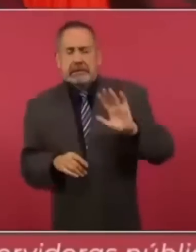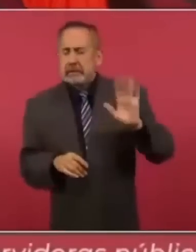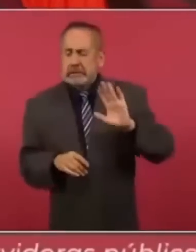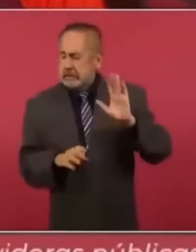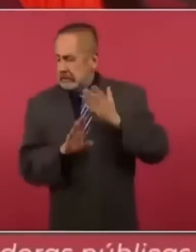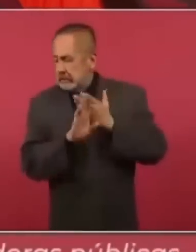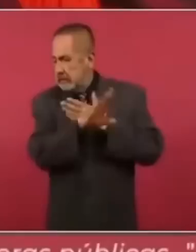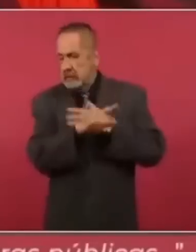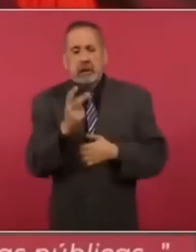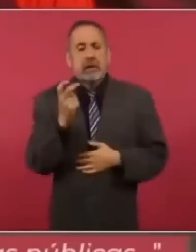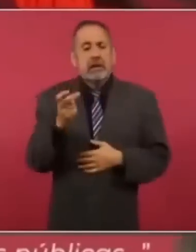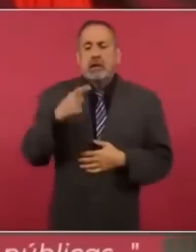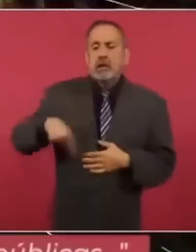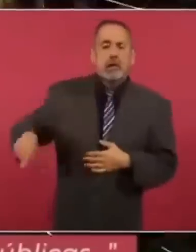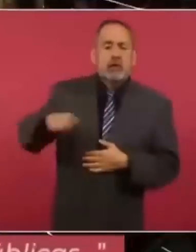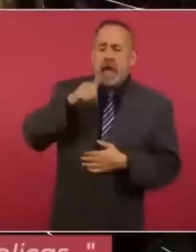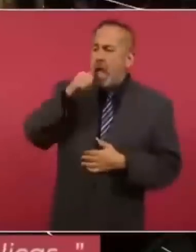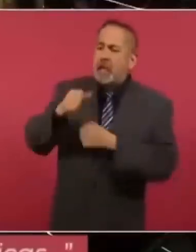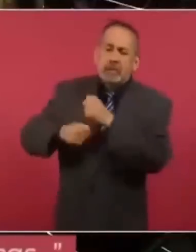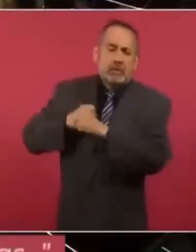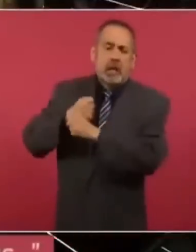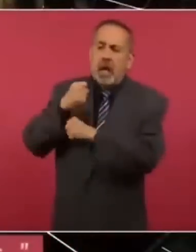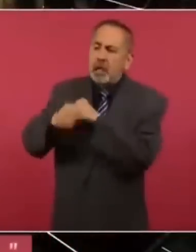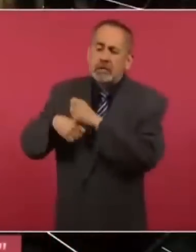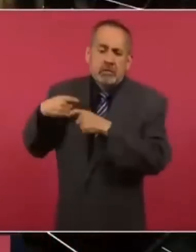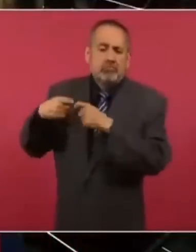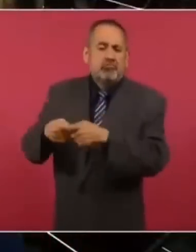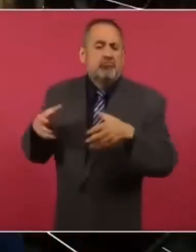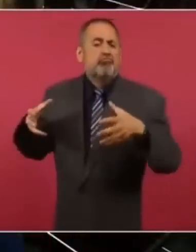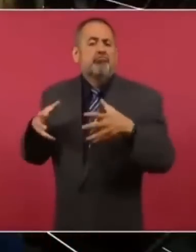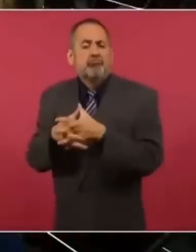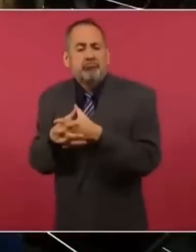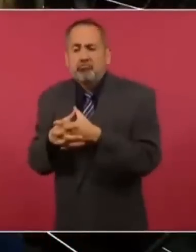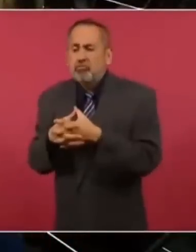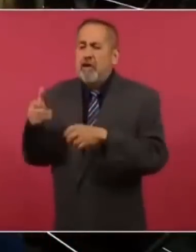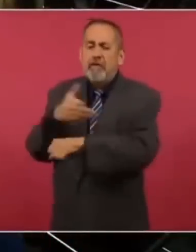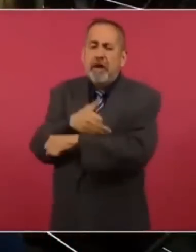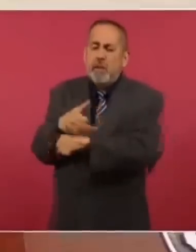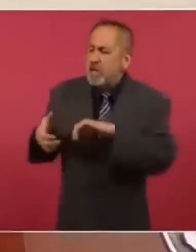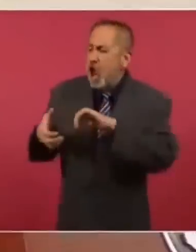nos ha salvado siempre. Por eso no tenemos